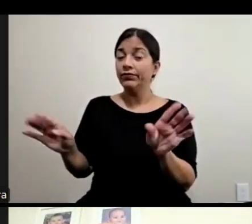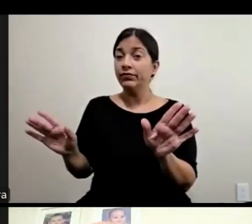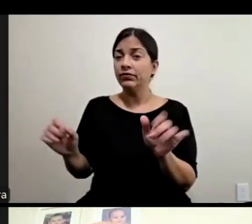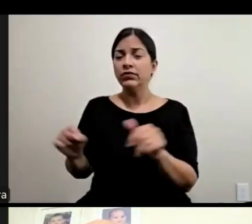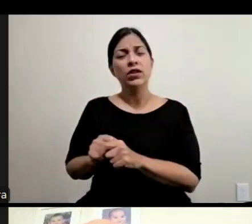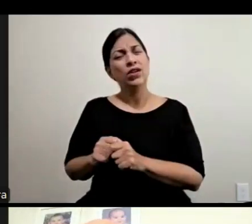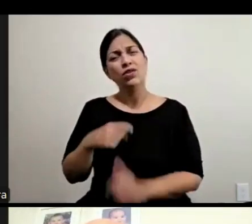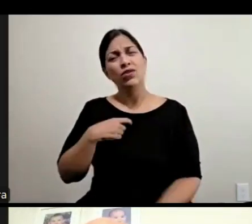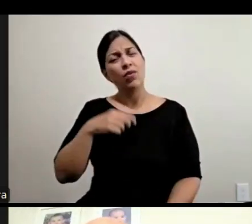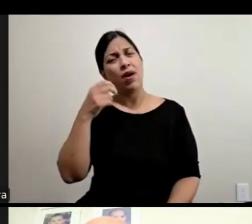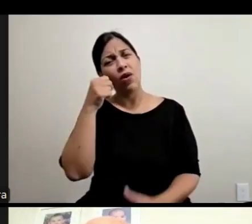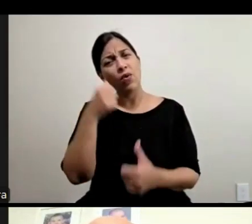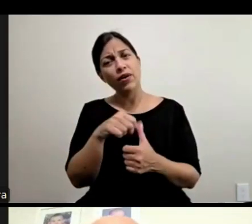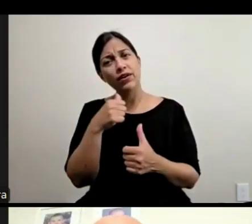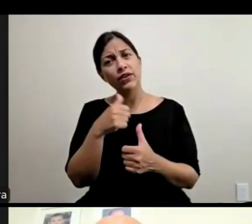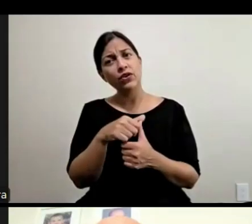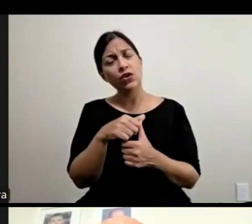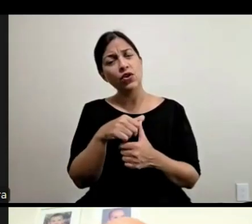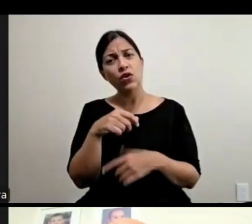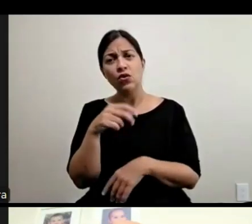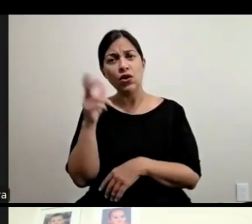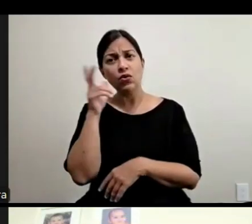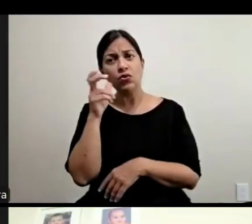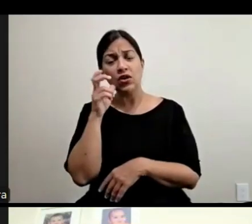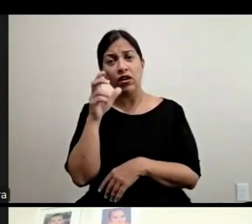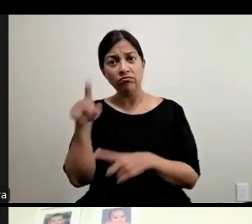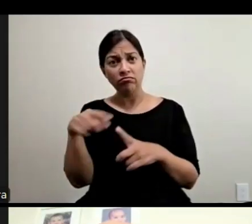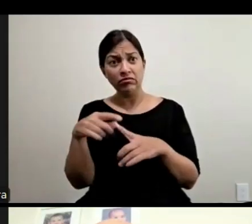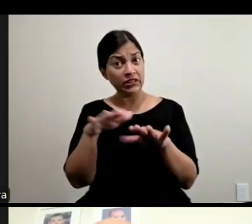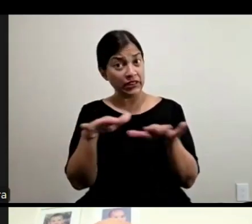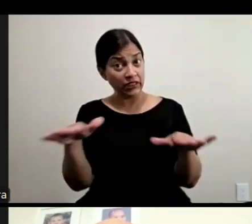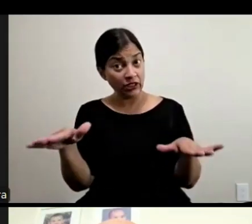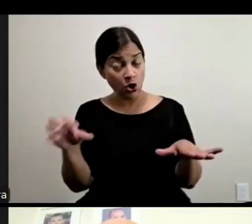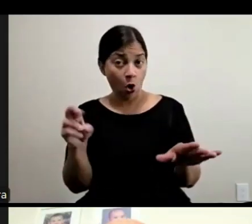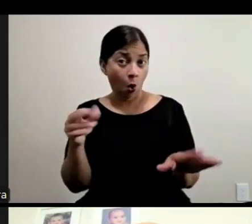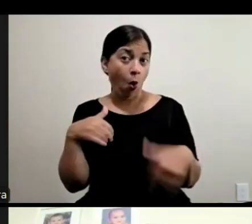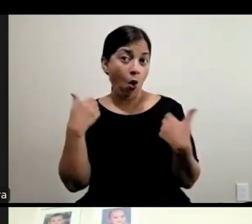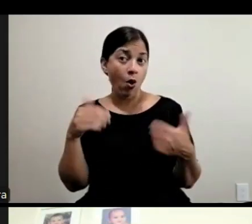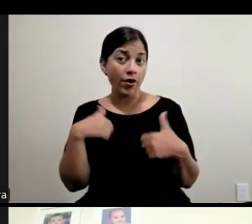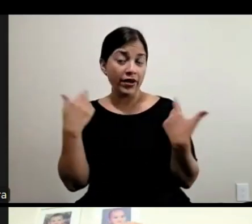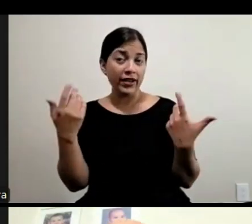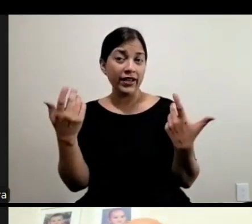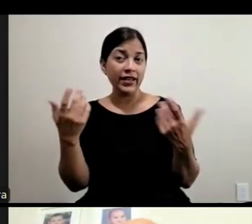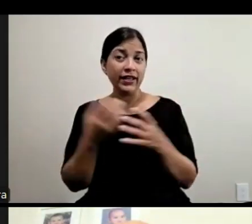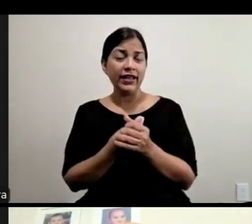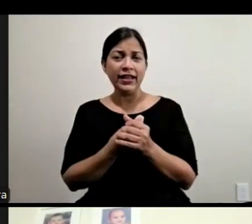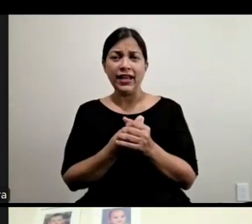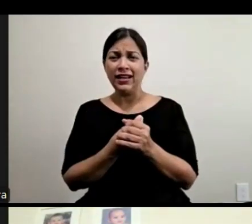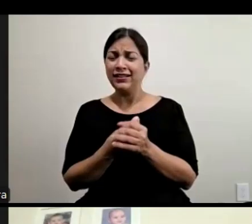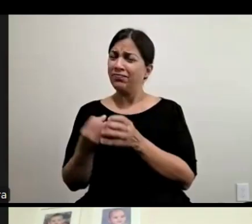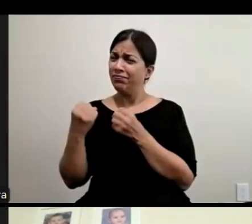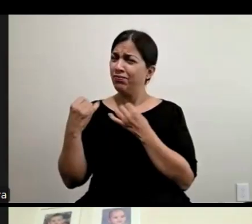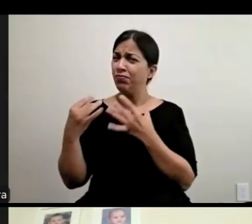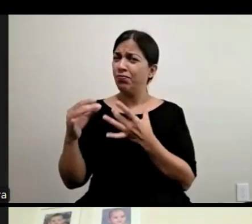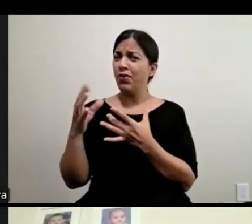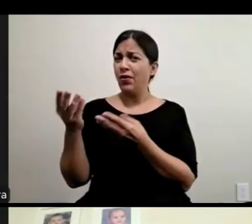me acuerdo haber oído de niños o de adolescentes que hubieran tanta polvo del Sahara